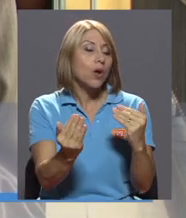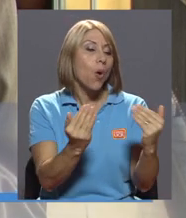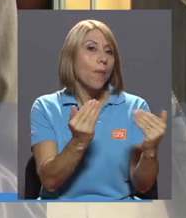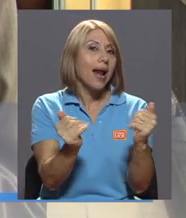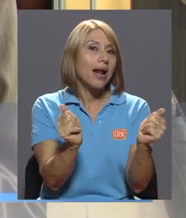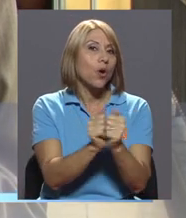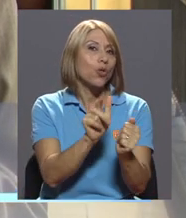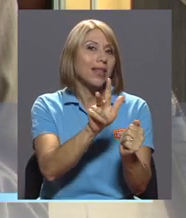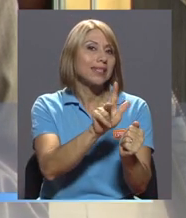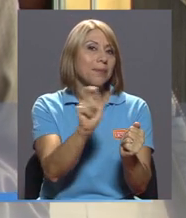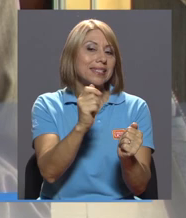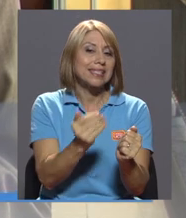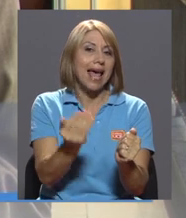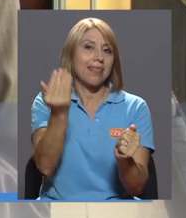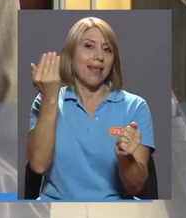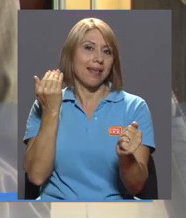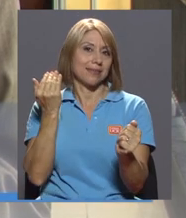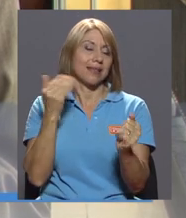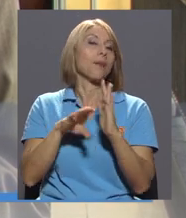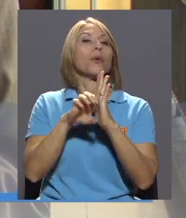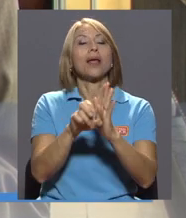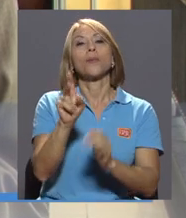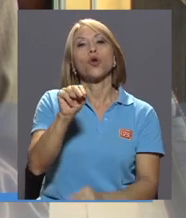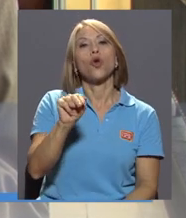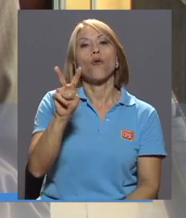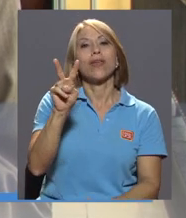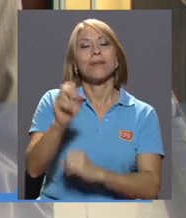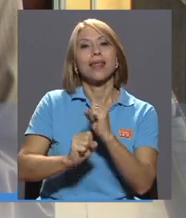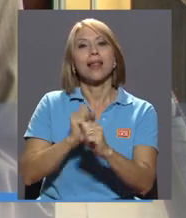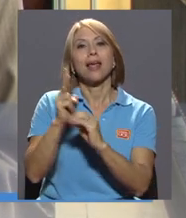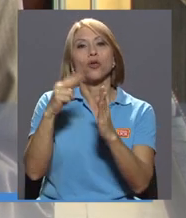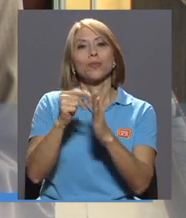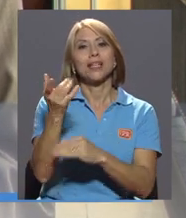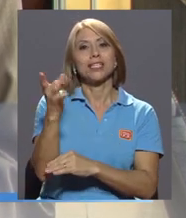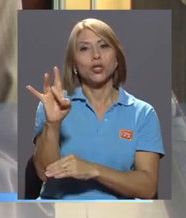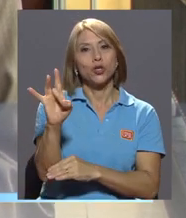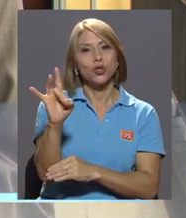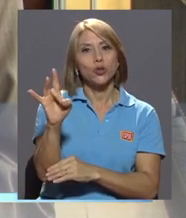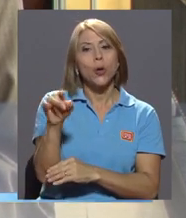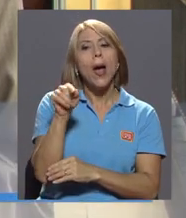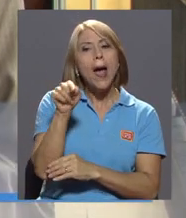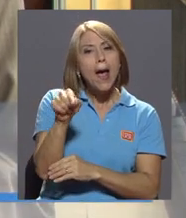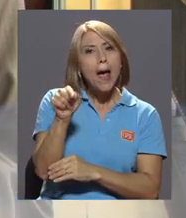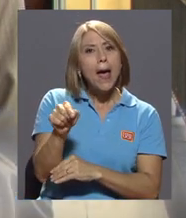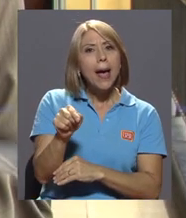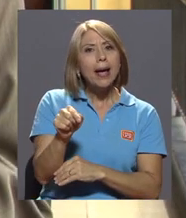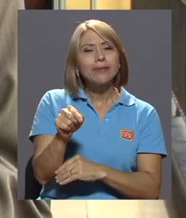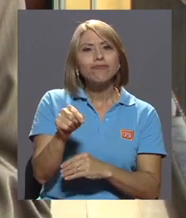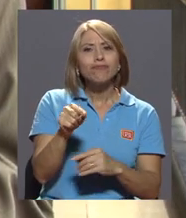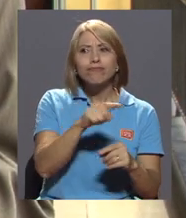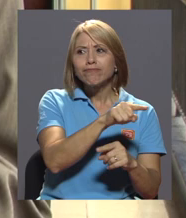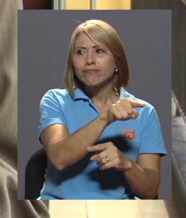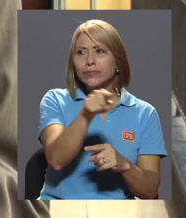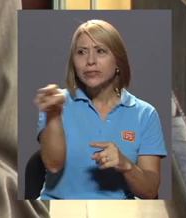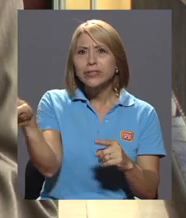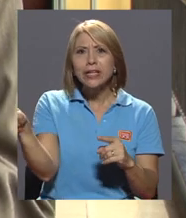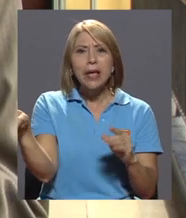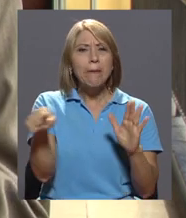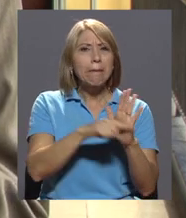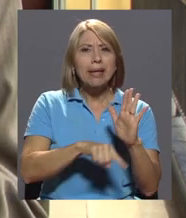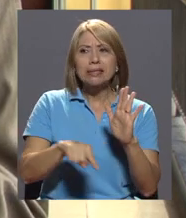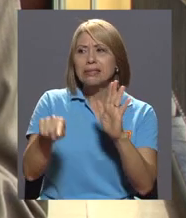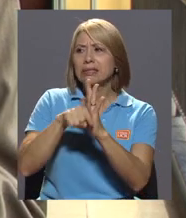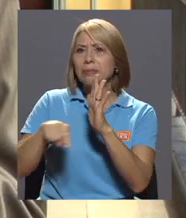porque en noviembre del 2018 llegamos a registrar el nivel de pesimismo más acentuado que